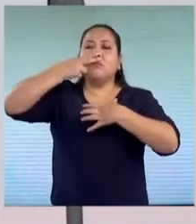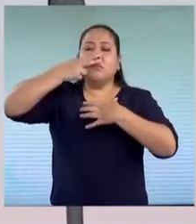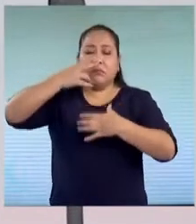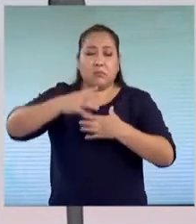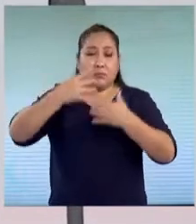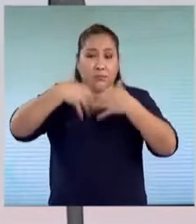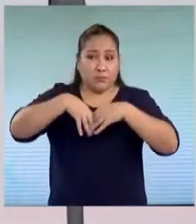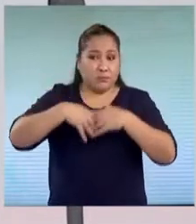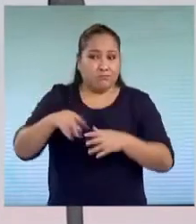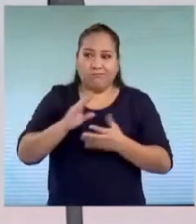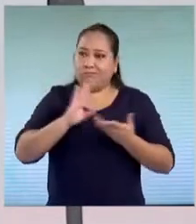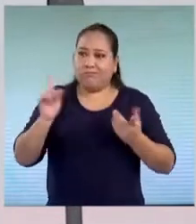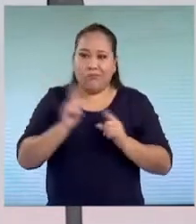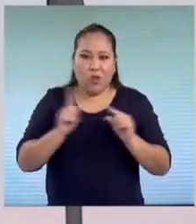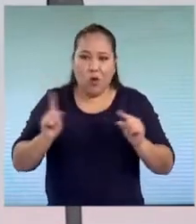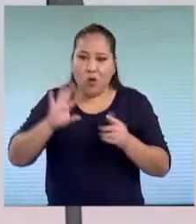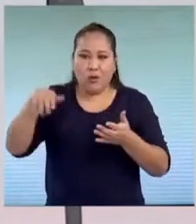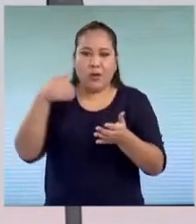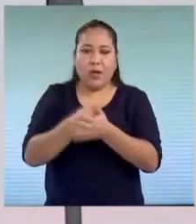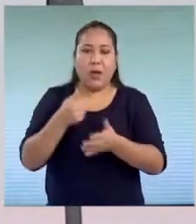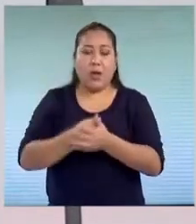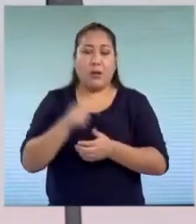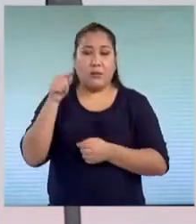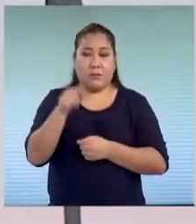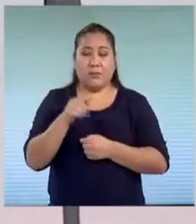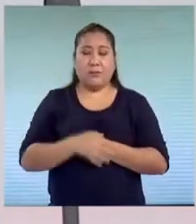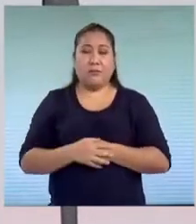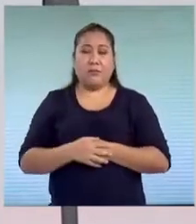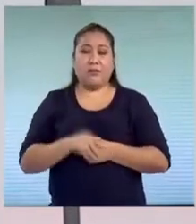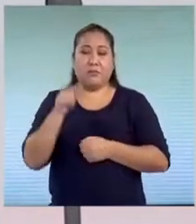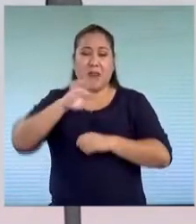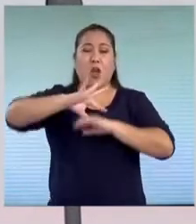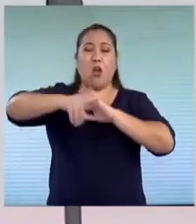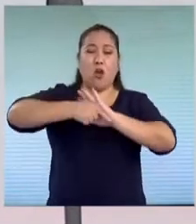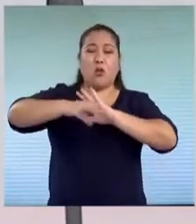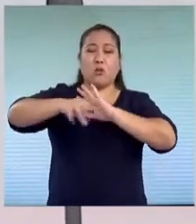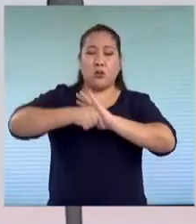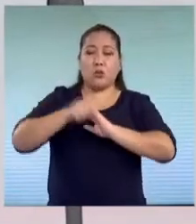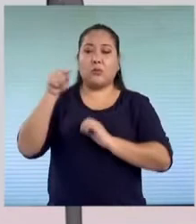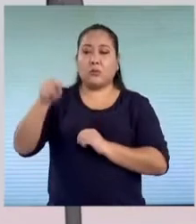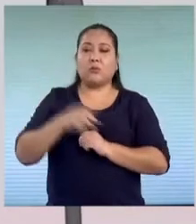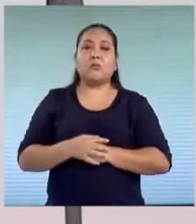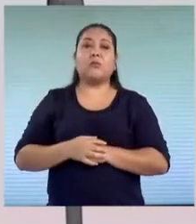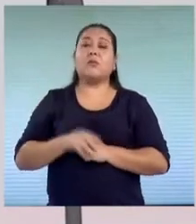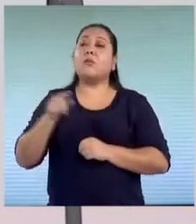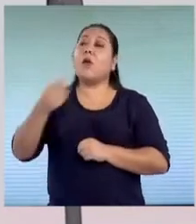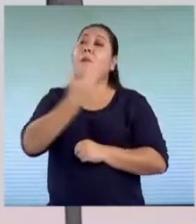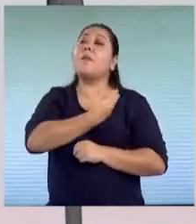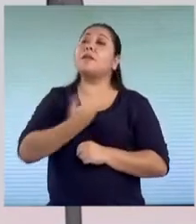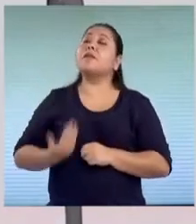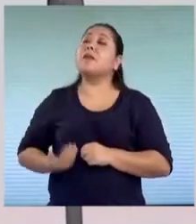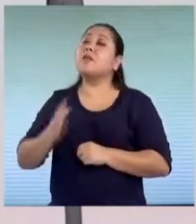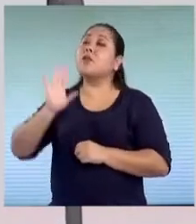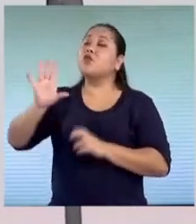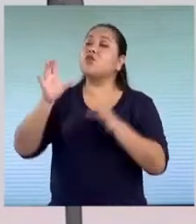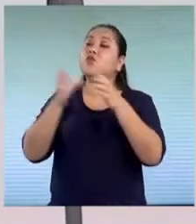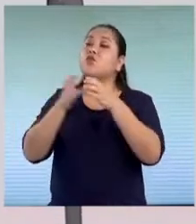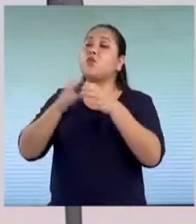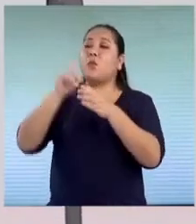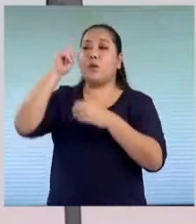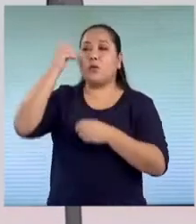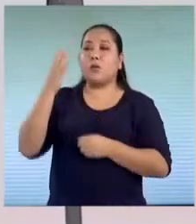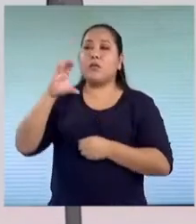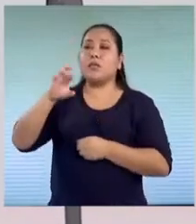nunca llegaron. Actos cometidos, actos de corrupción cometidos por el presidente de su partido, el